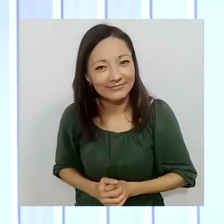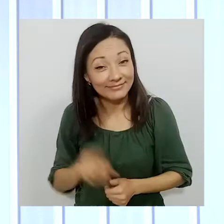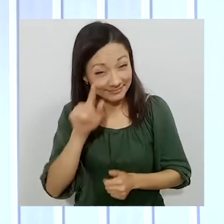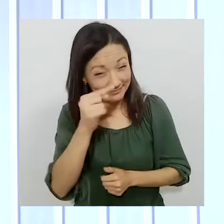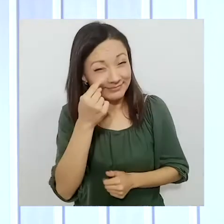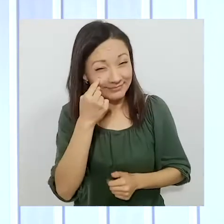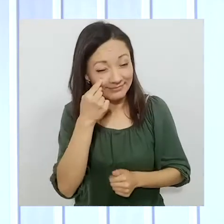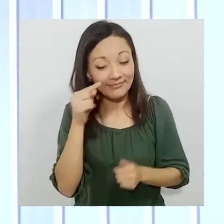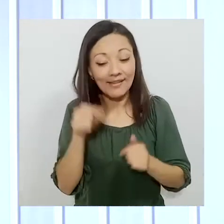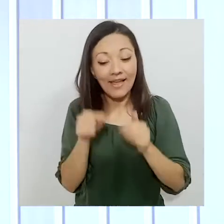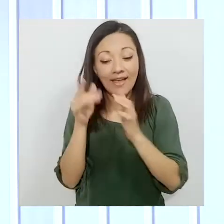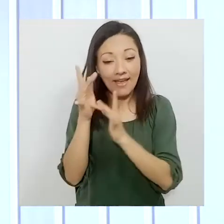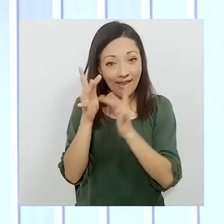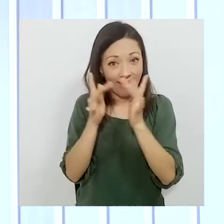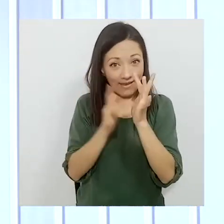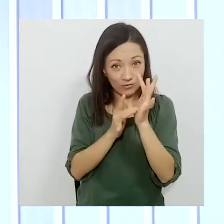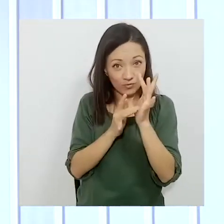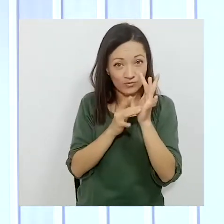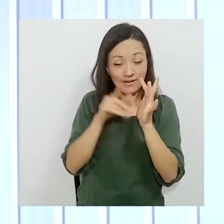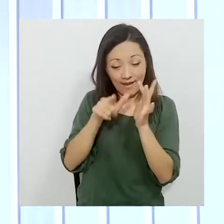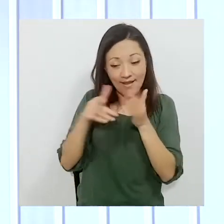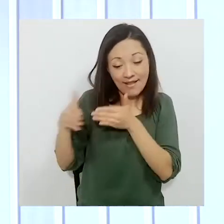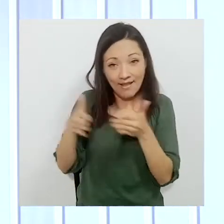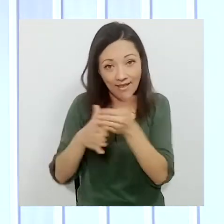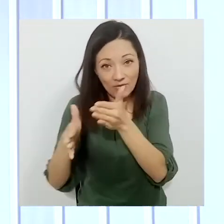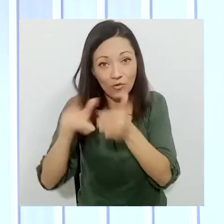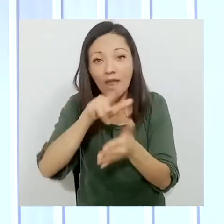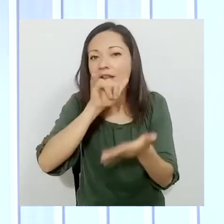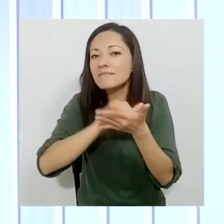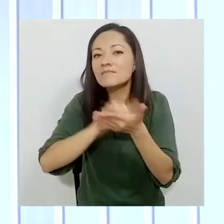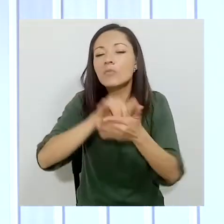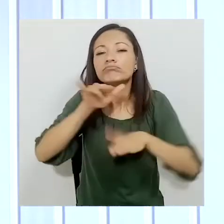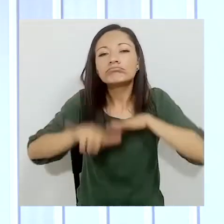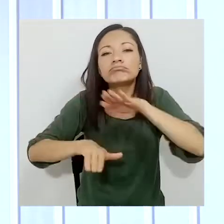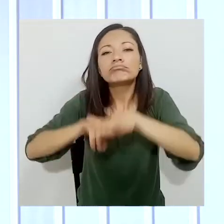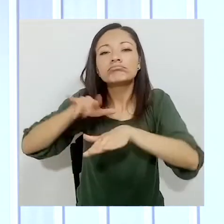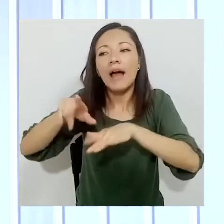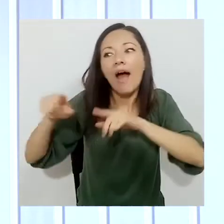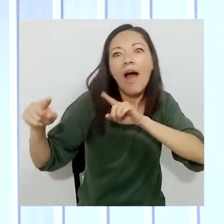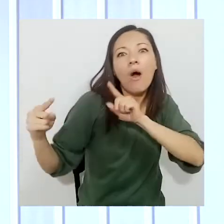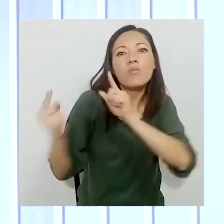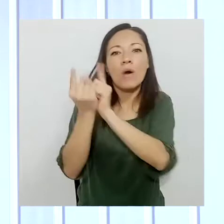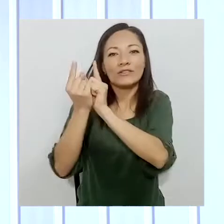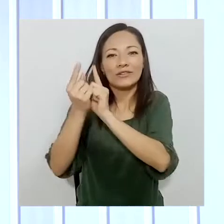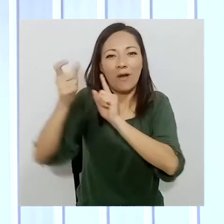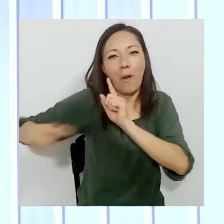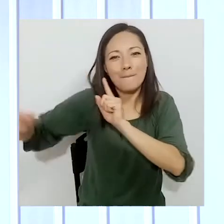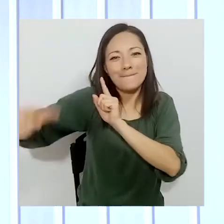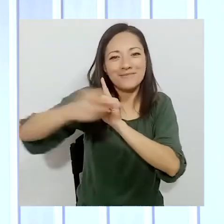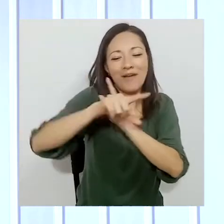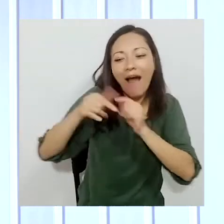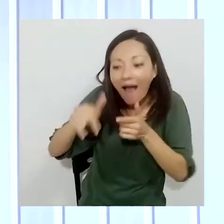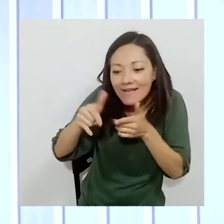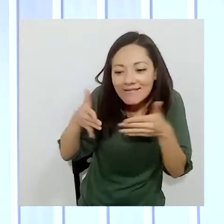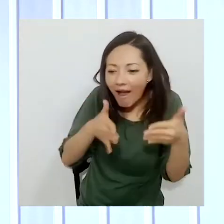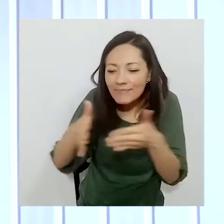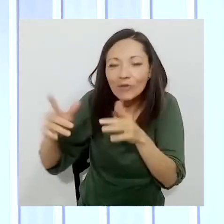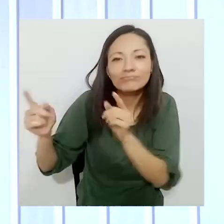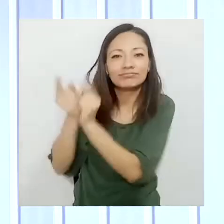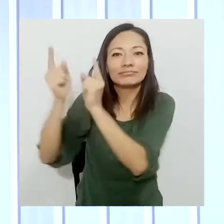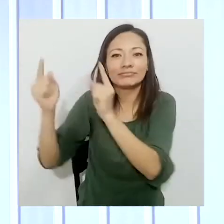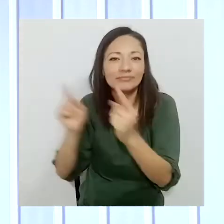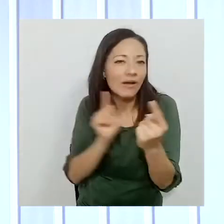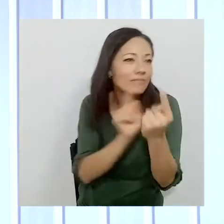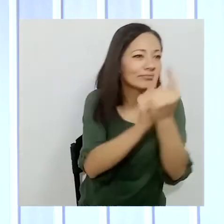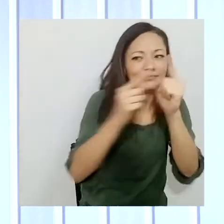Jesús, que es el camino y que Él también va caminando por ese camino, tiene el encuentro con nosotros.